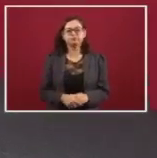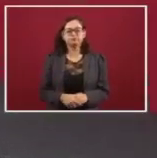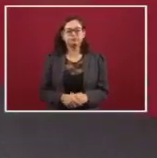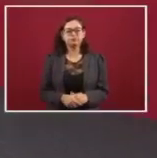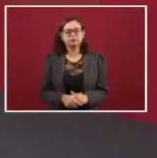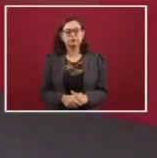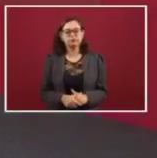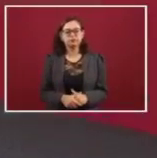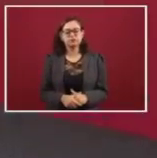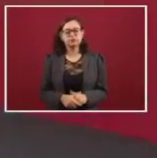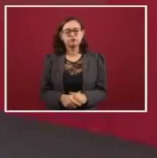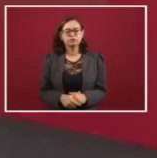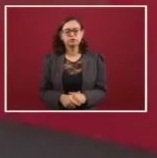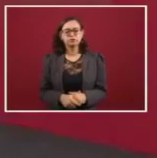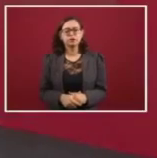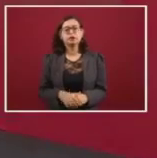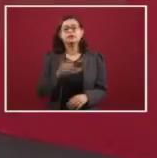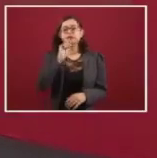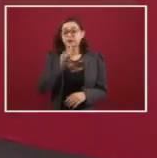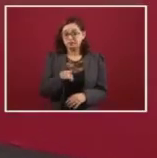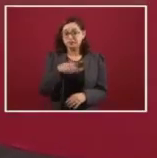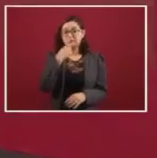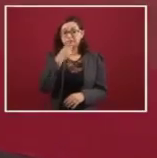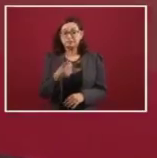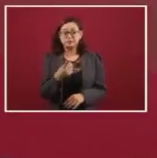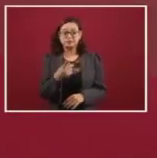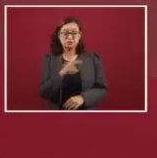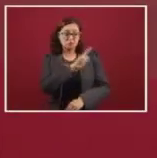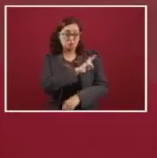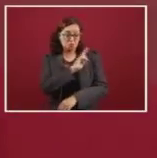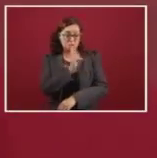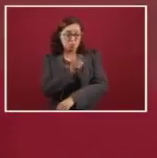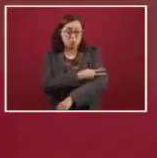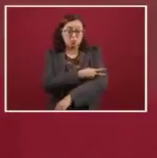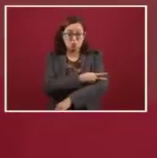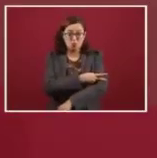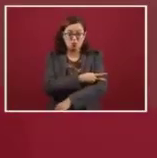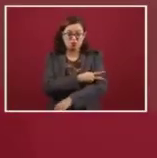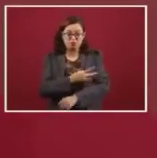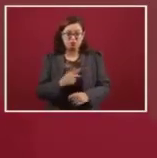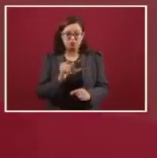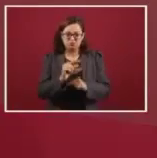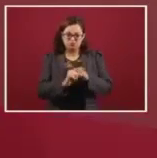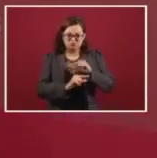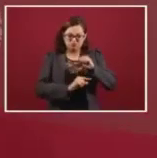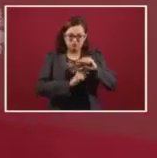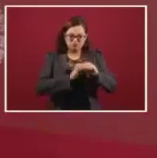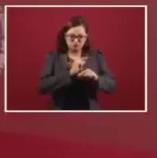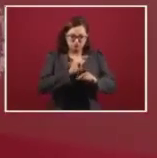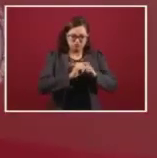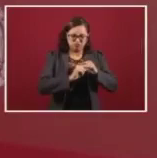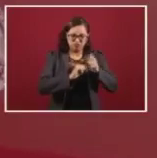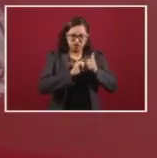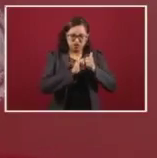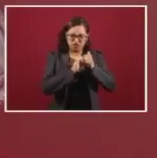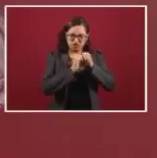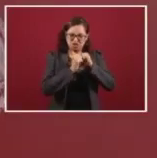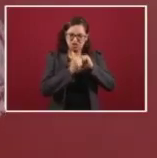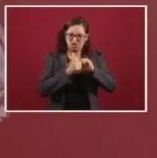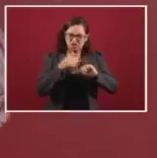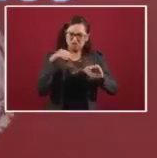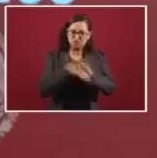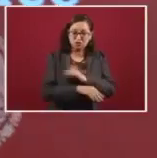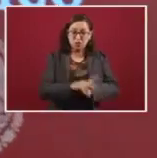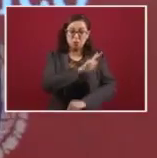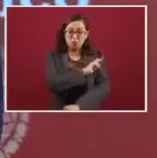que el poder corrompe. y que el poder